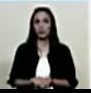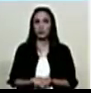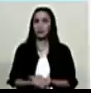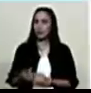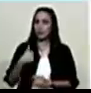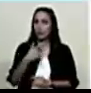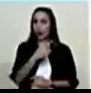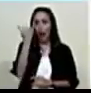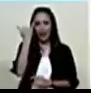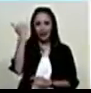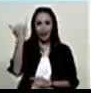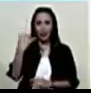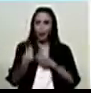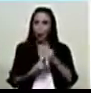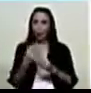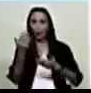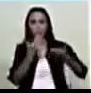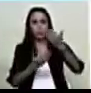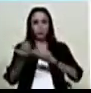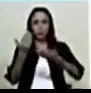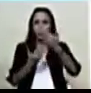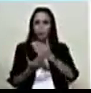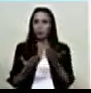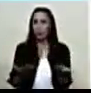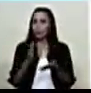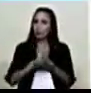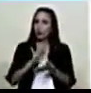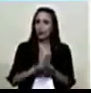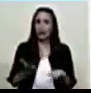creo en la convivencia de la diversidad